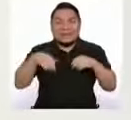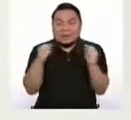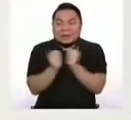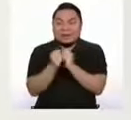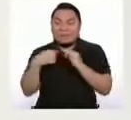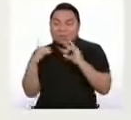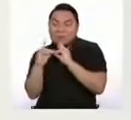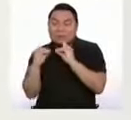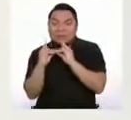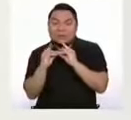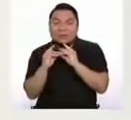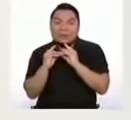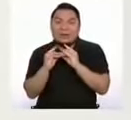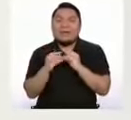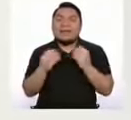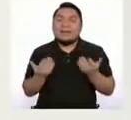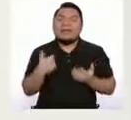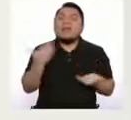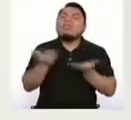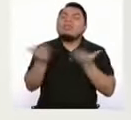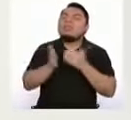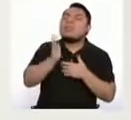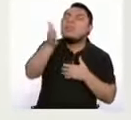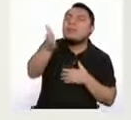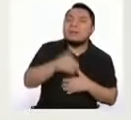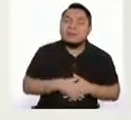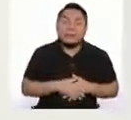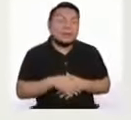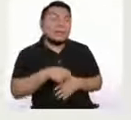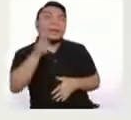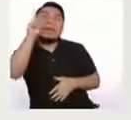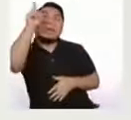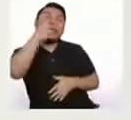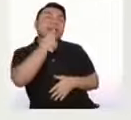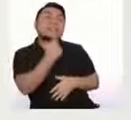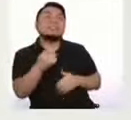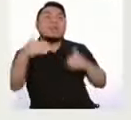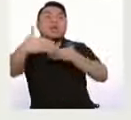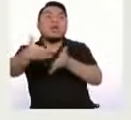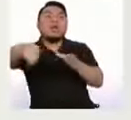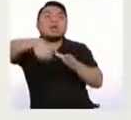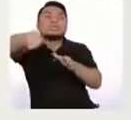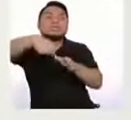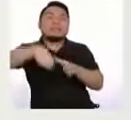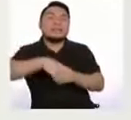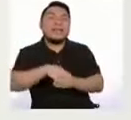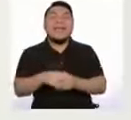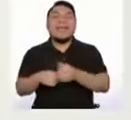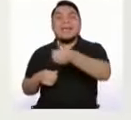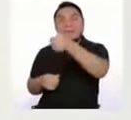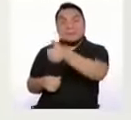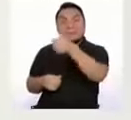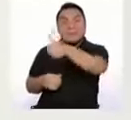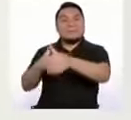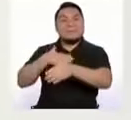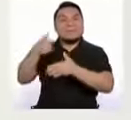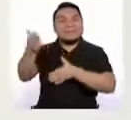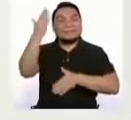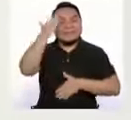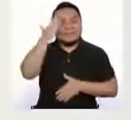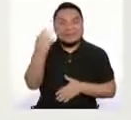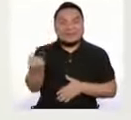de mi cama, ¿hacia dónde te voy? ¡A la cocina! ¡Muy bien! Mi sobrina ya sabe que debe